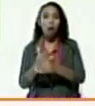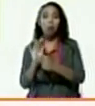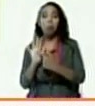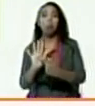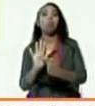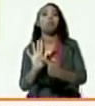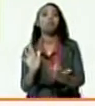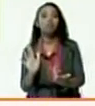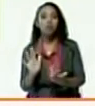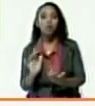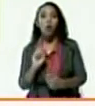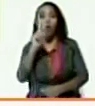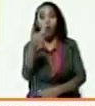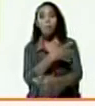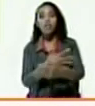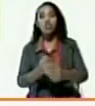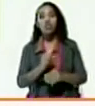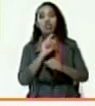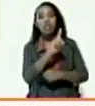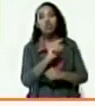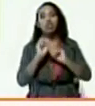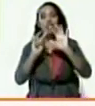bueno,